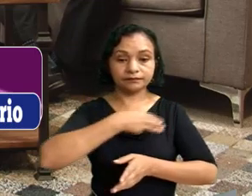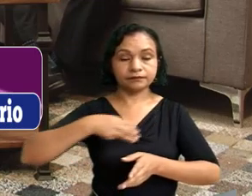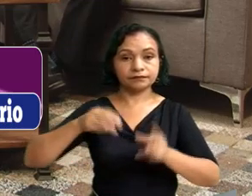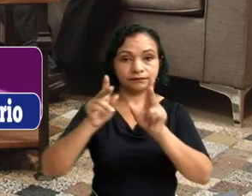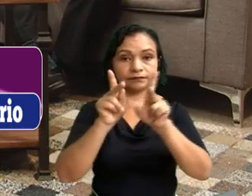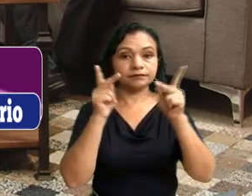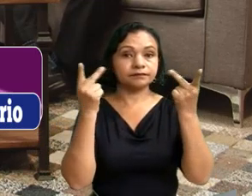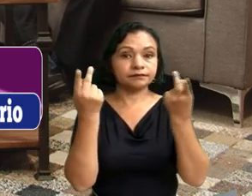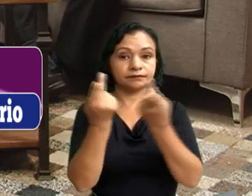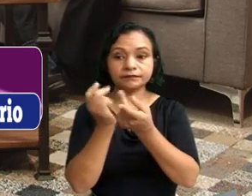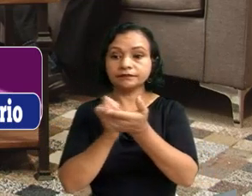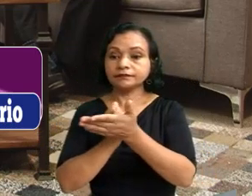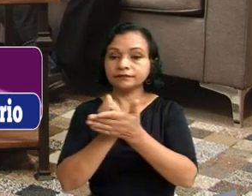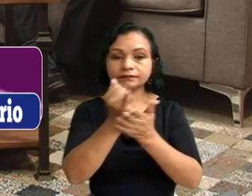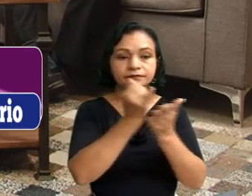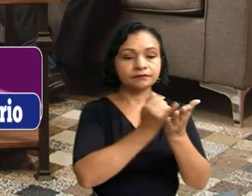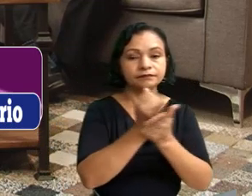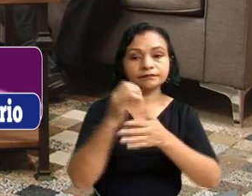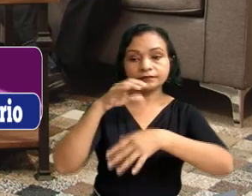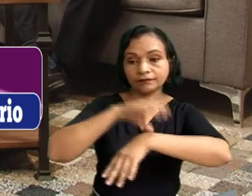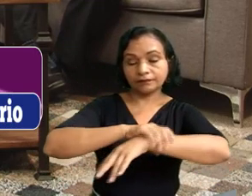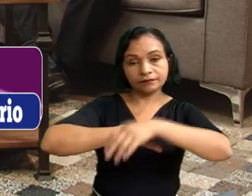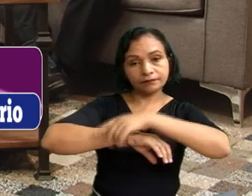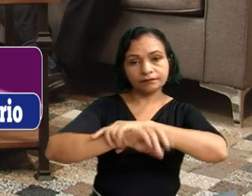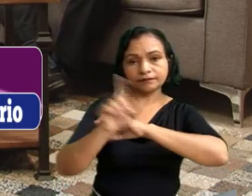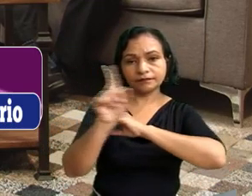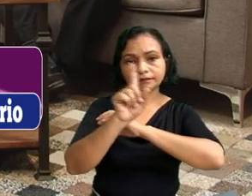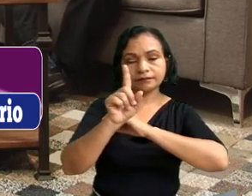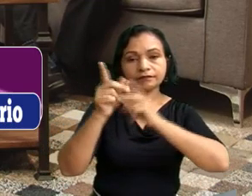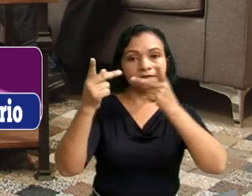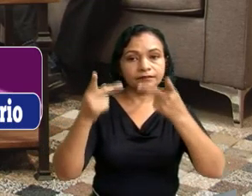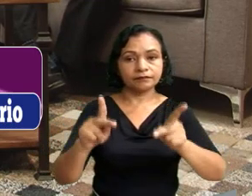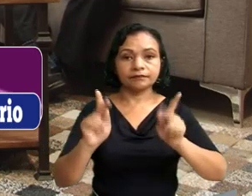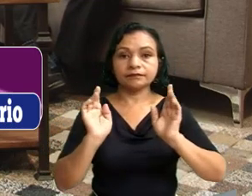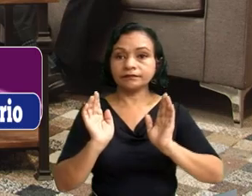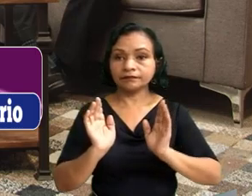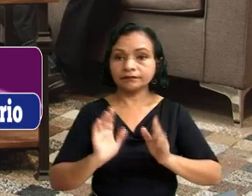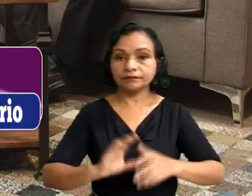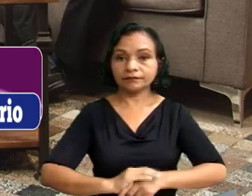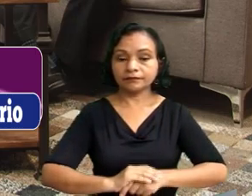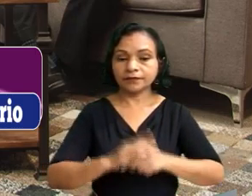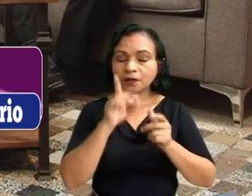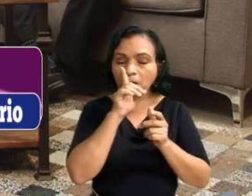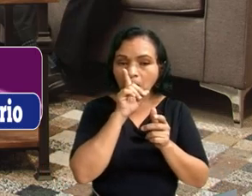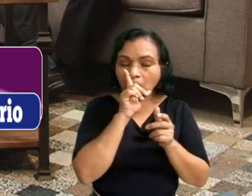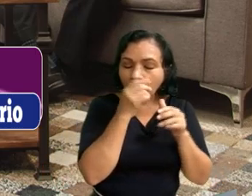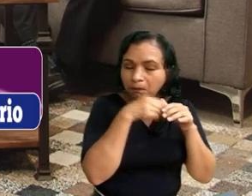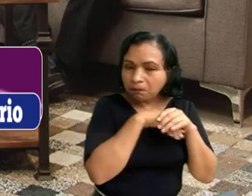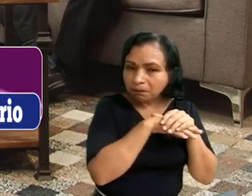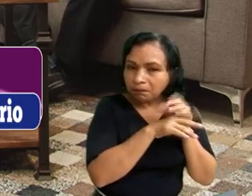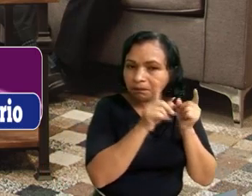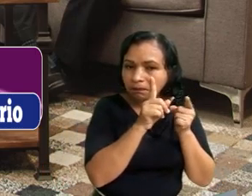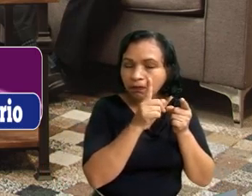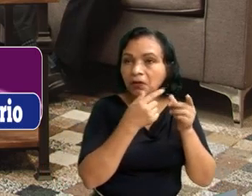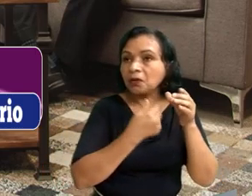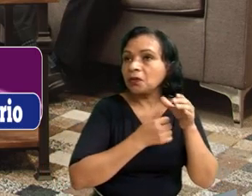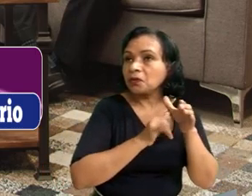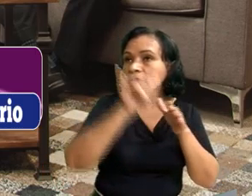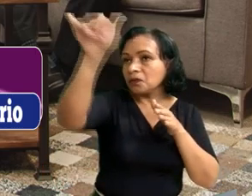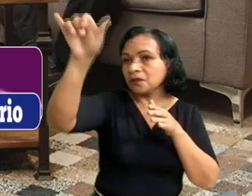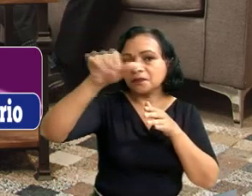tenía un proceso de investigación pero que no estaban presos precisamente que estaban escondidos o prófugos